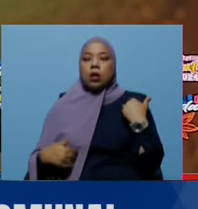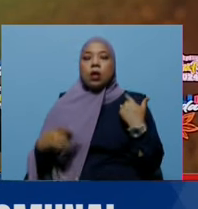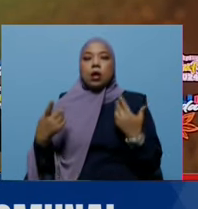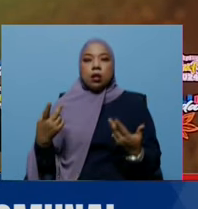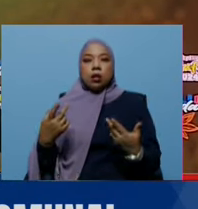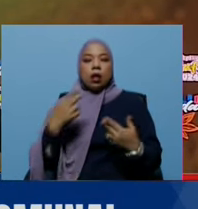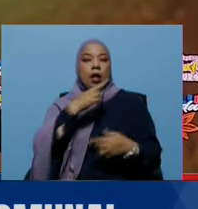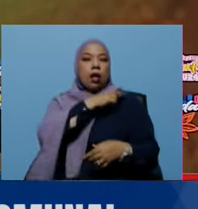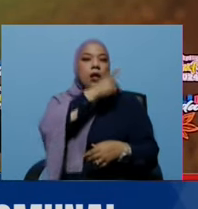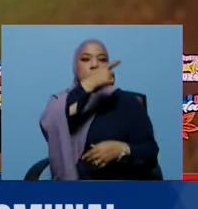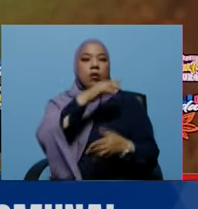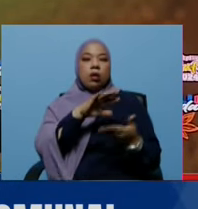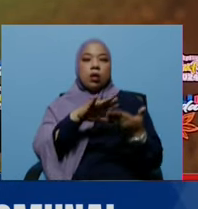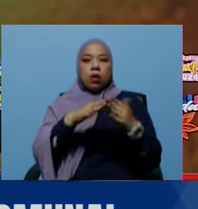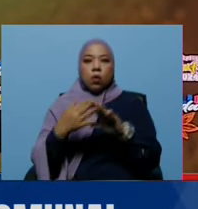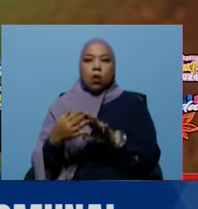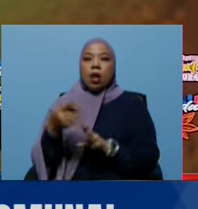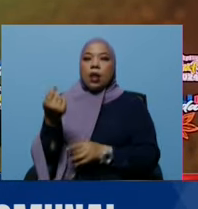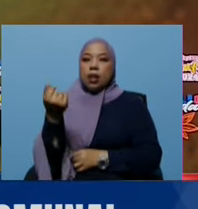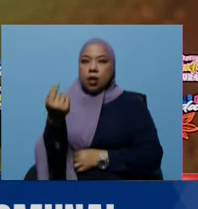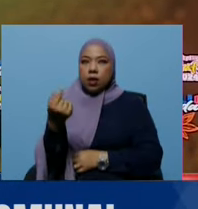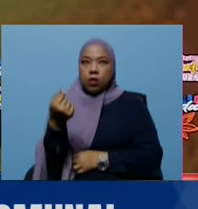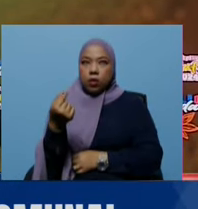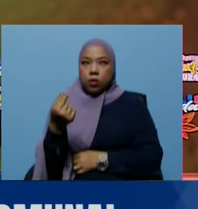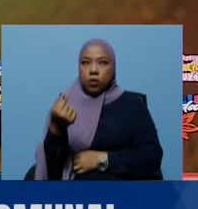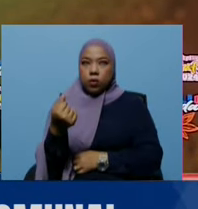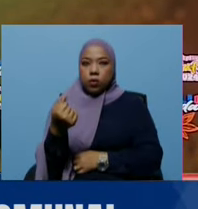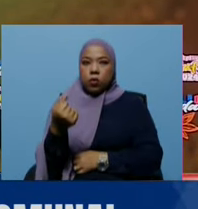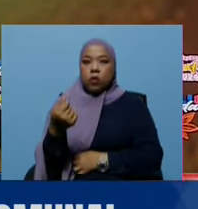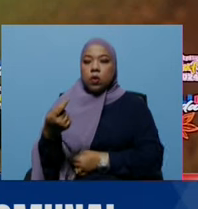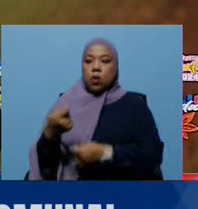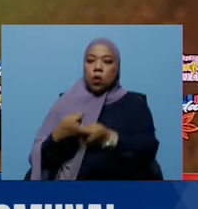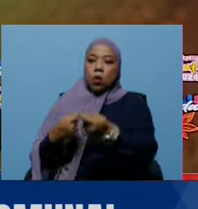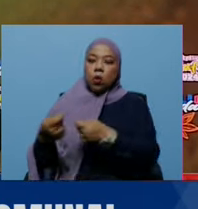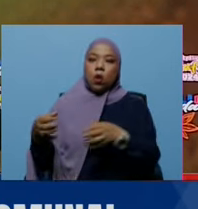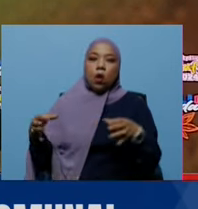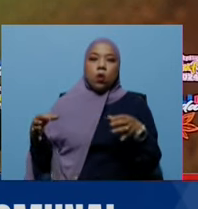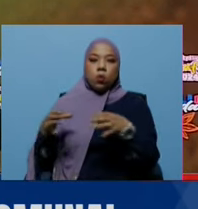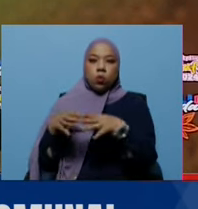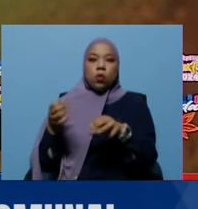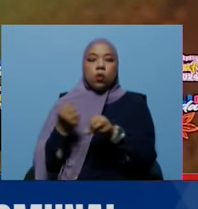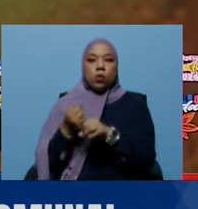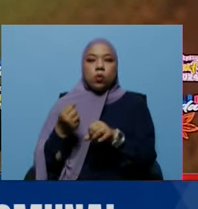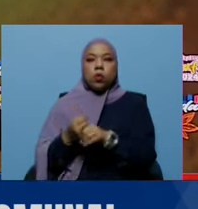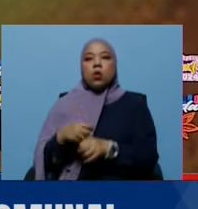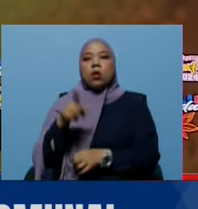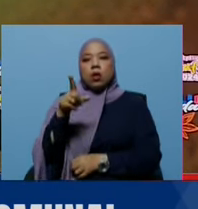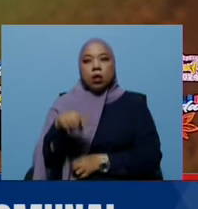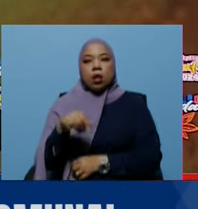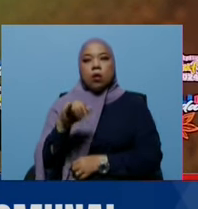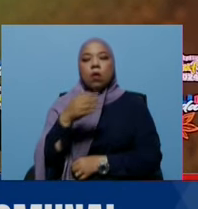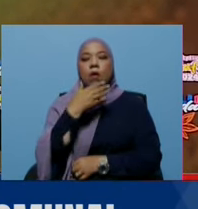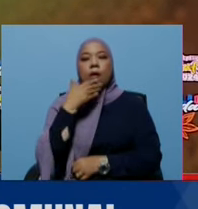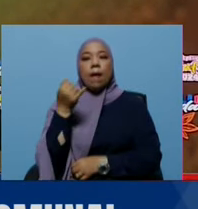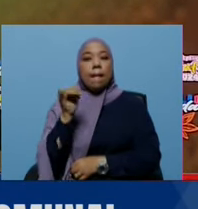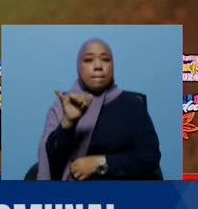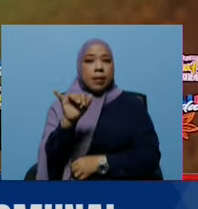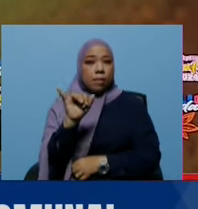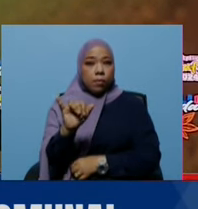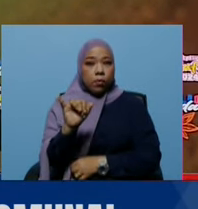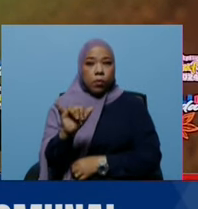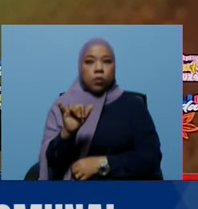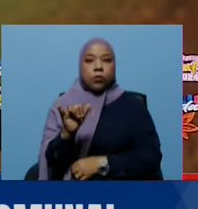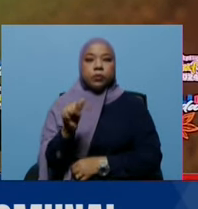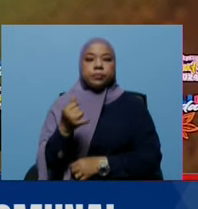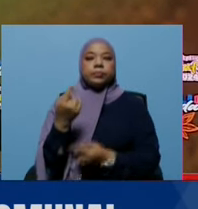jefa de la economía, del equipo económico, le dije, también tenemos que hacer lo mismo con